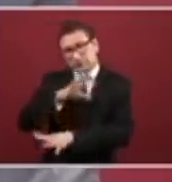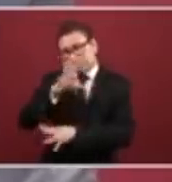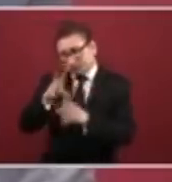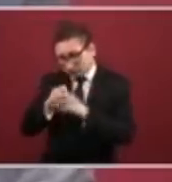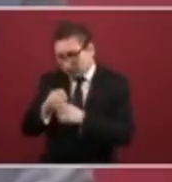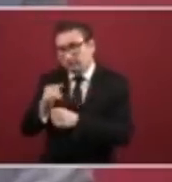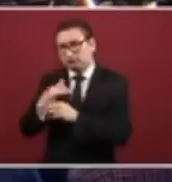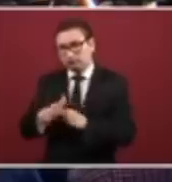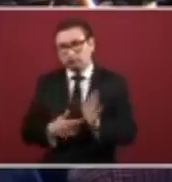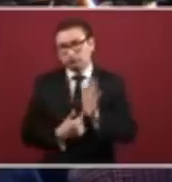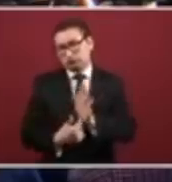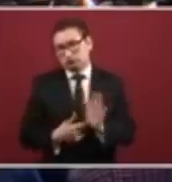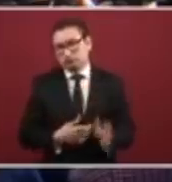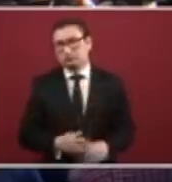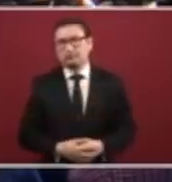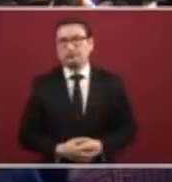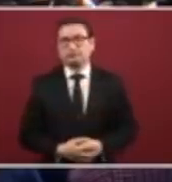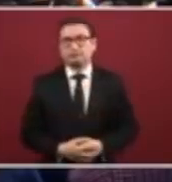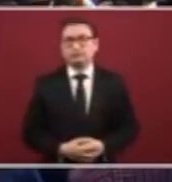informe.